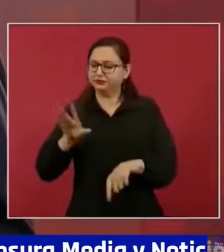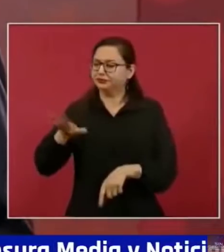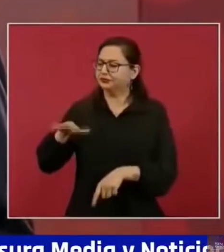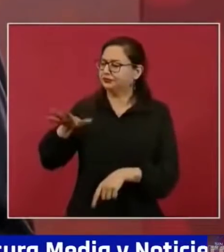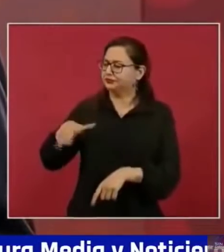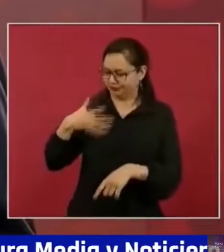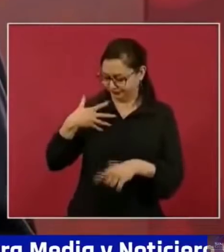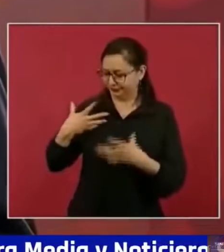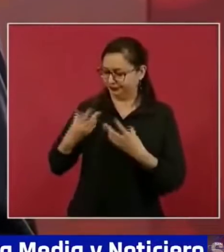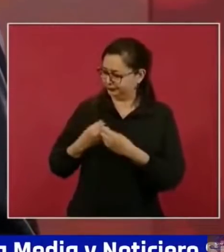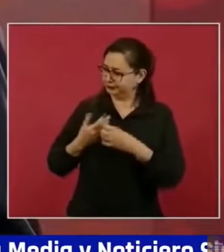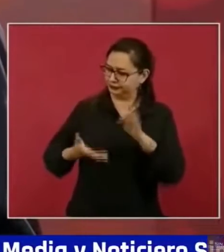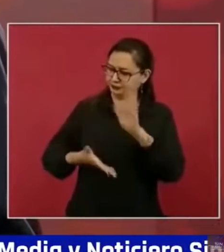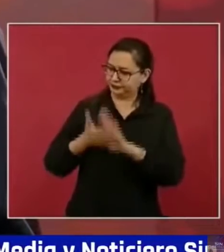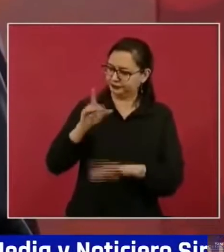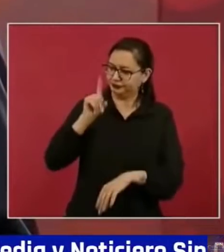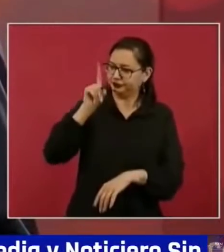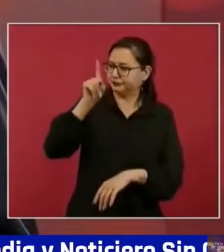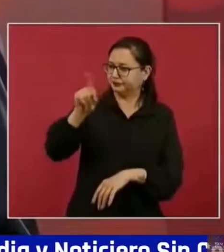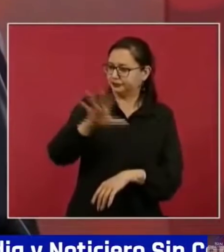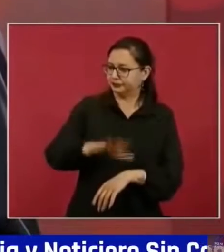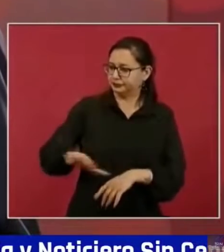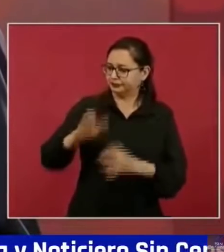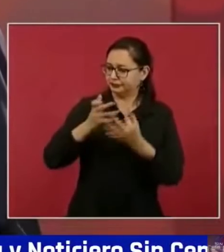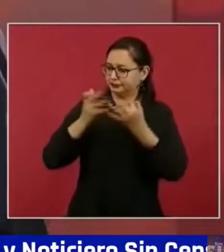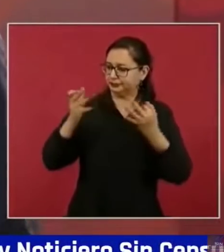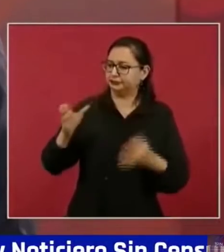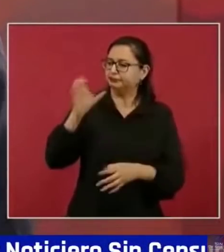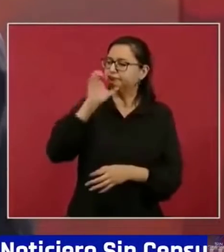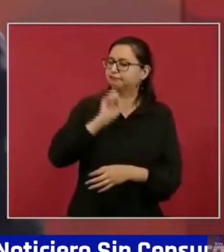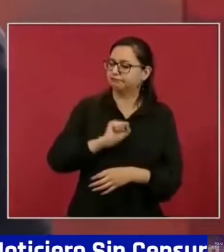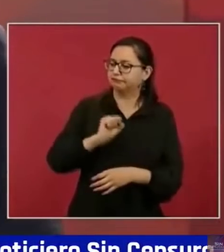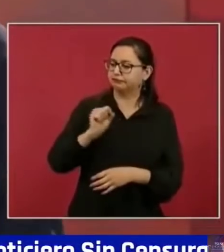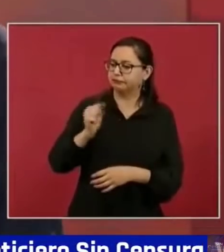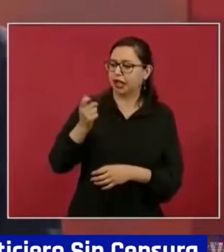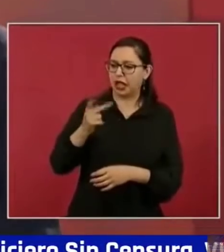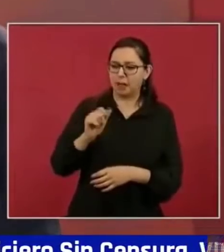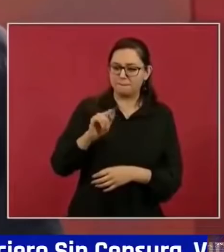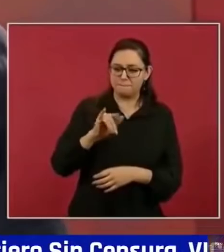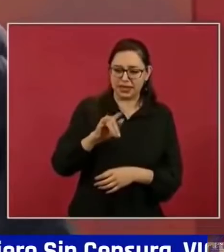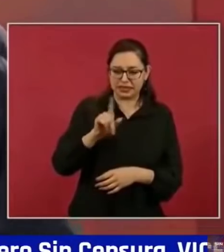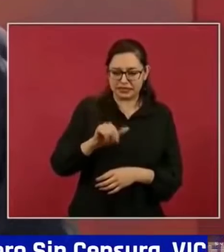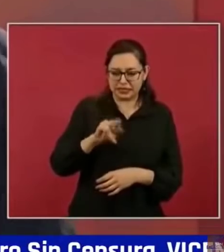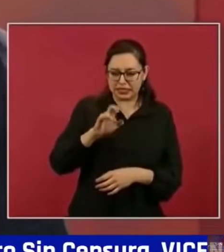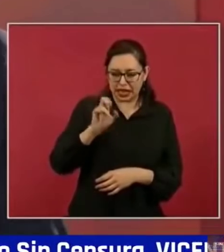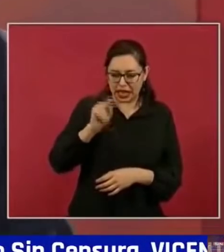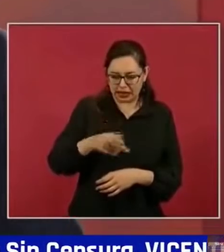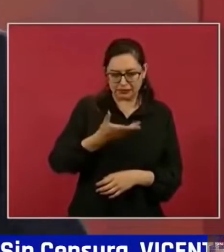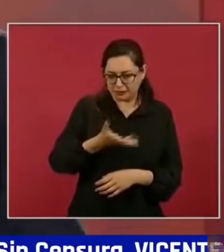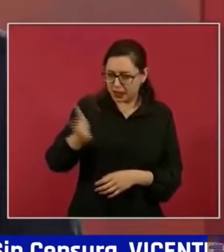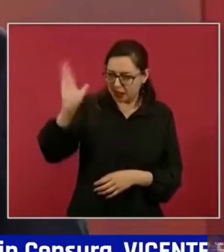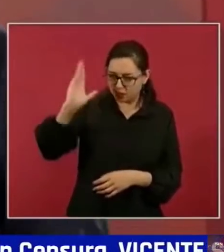Caliente, vamos a Patzingán, quítate